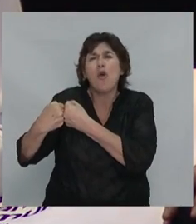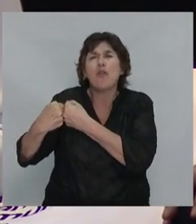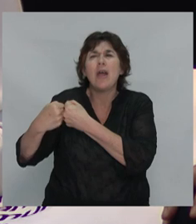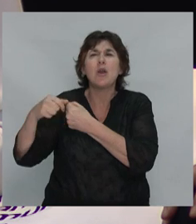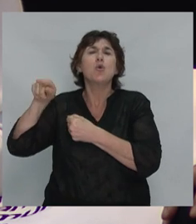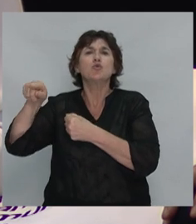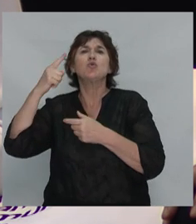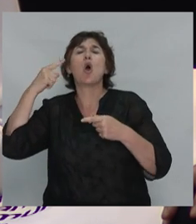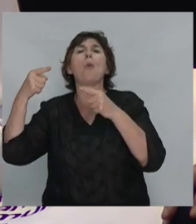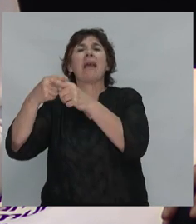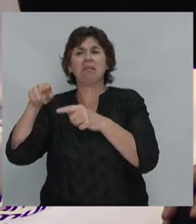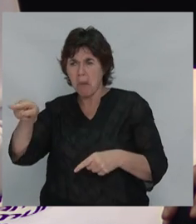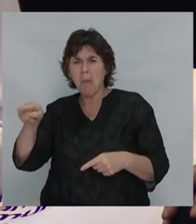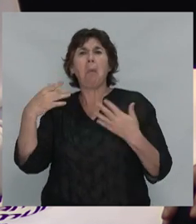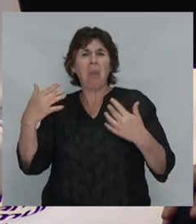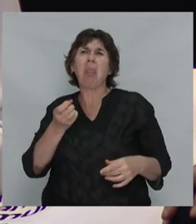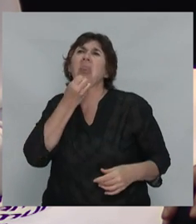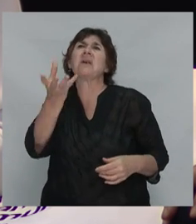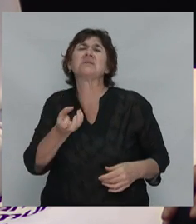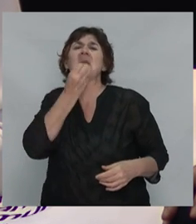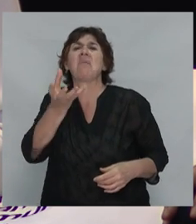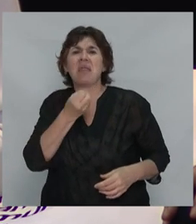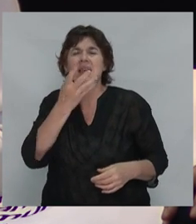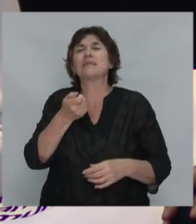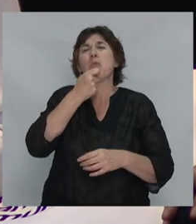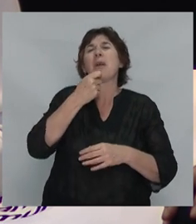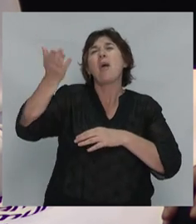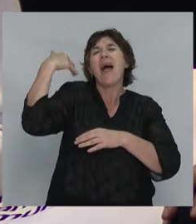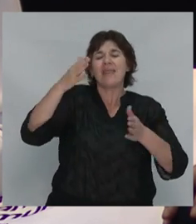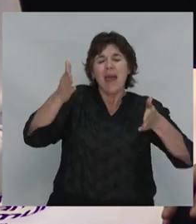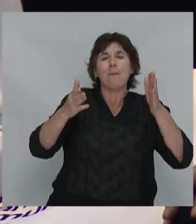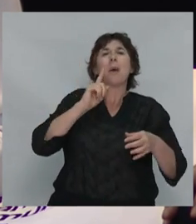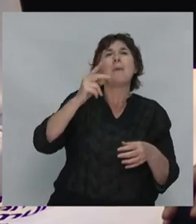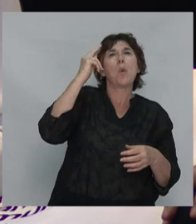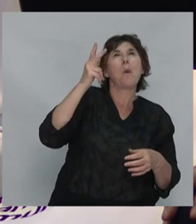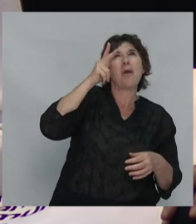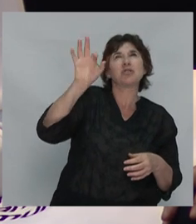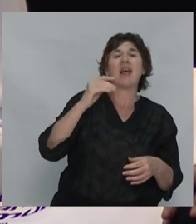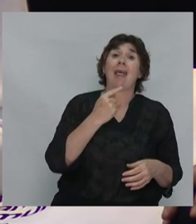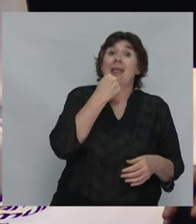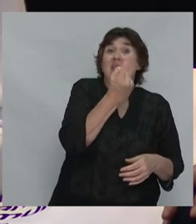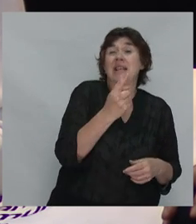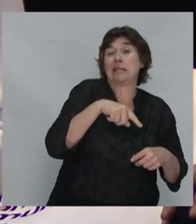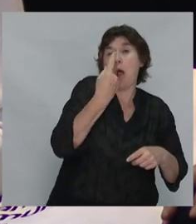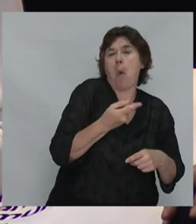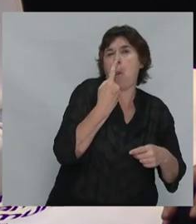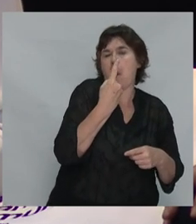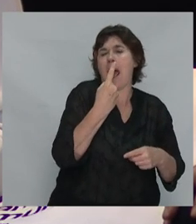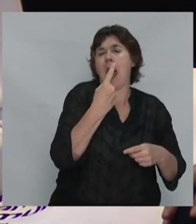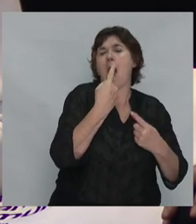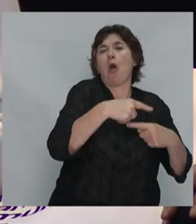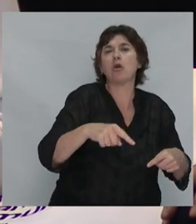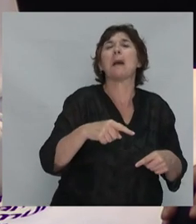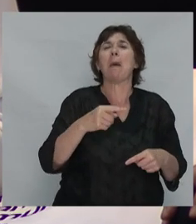objetivos si en la década de 80 había una hipocresía o sea decía si una cosa pero más cara va lo que les quería